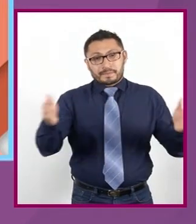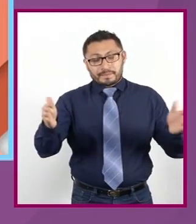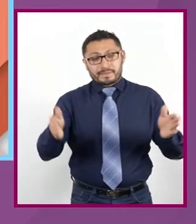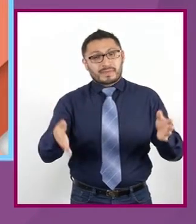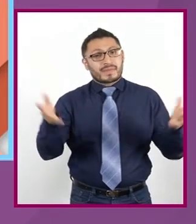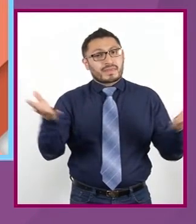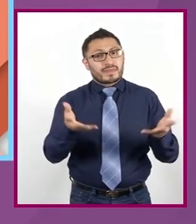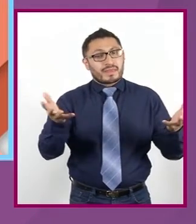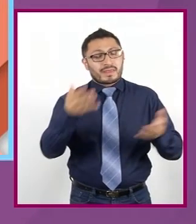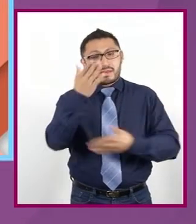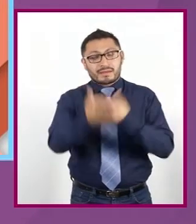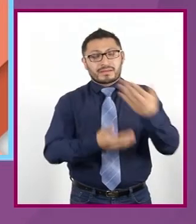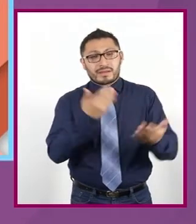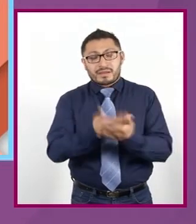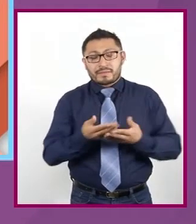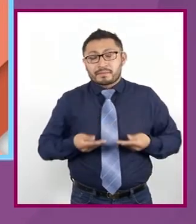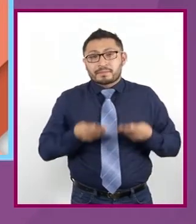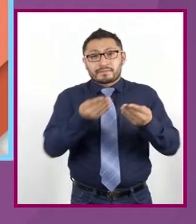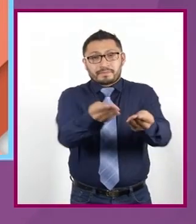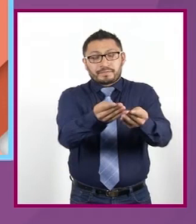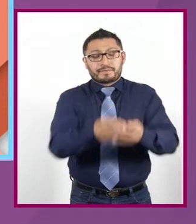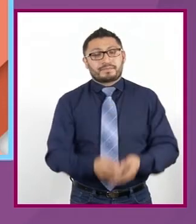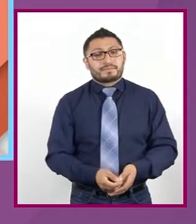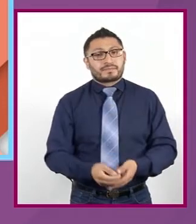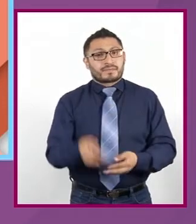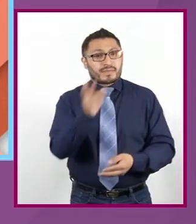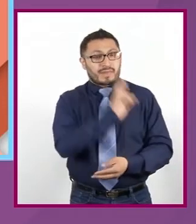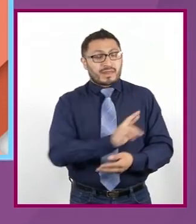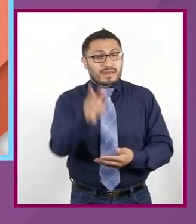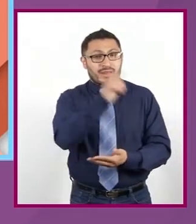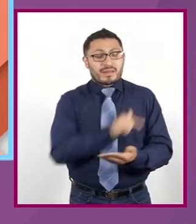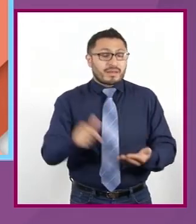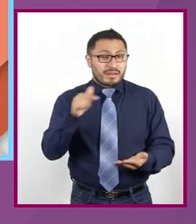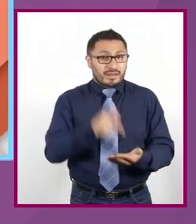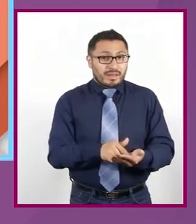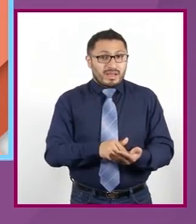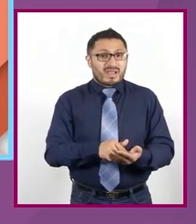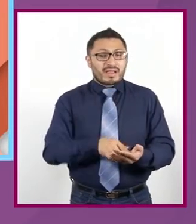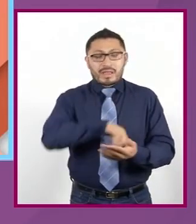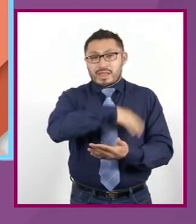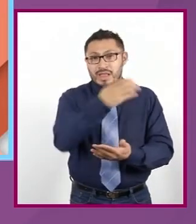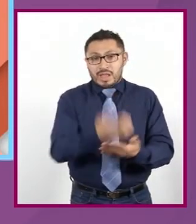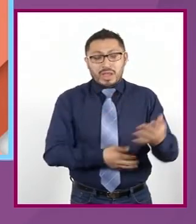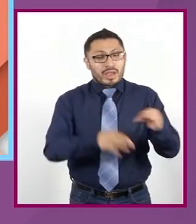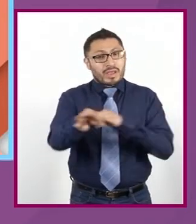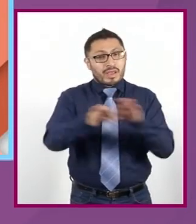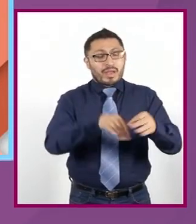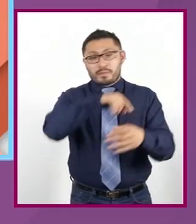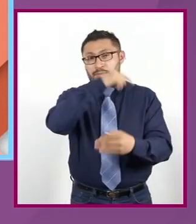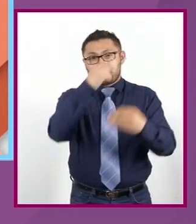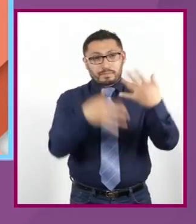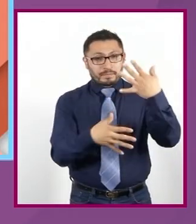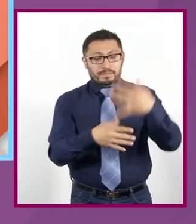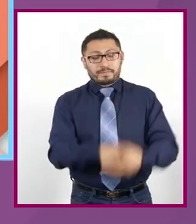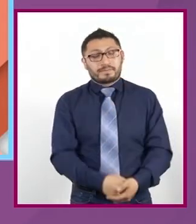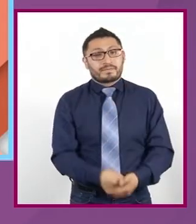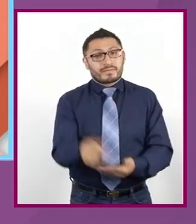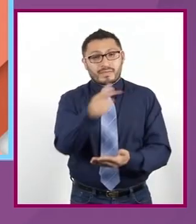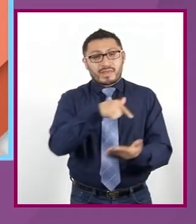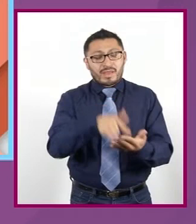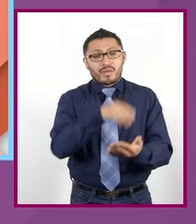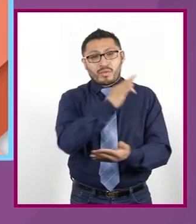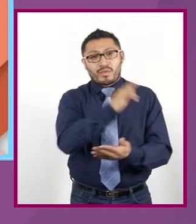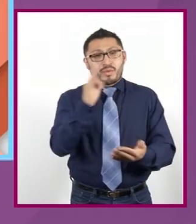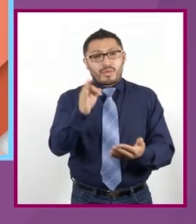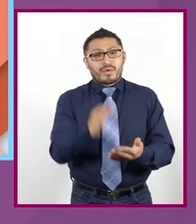la que se brinda el servicio, la renta del espacio, la contratación laboral u otras, el lugar y la